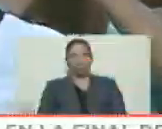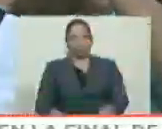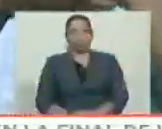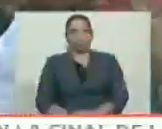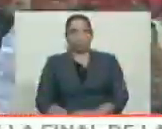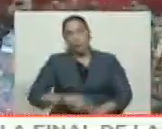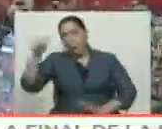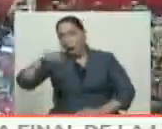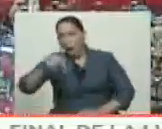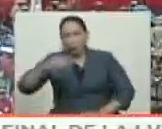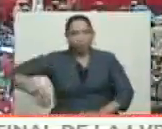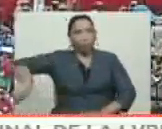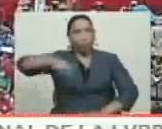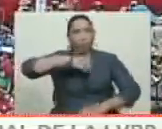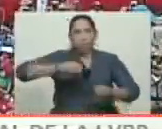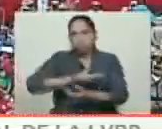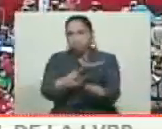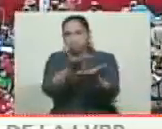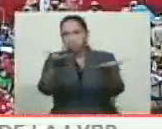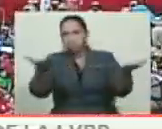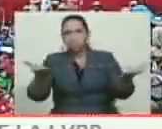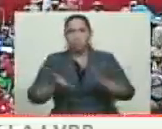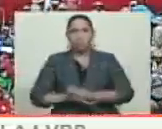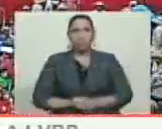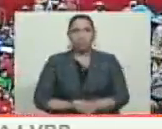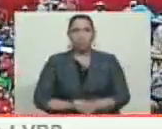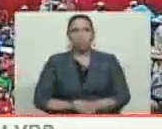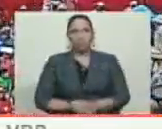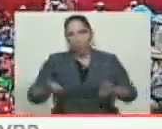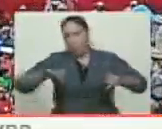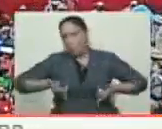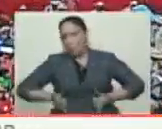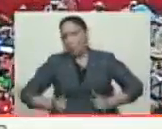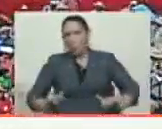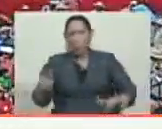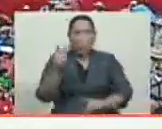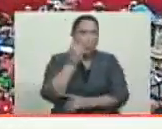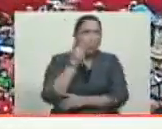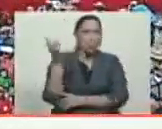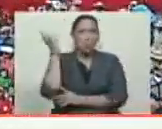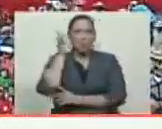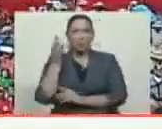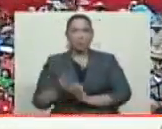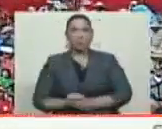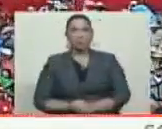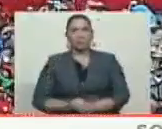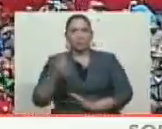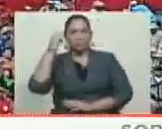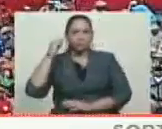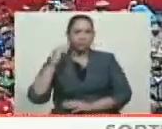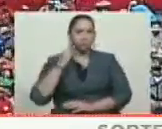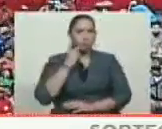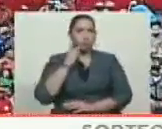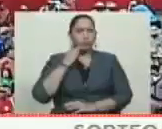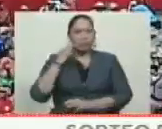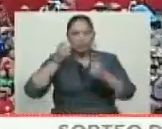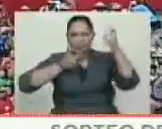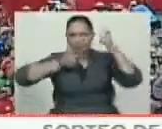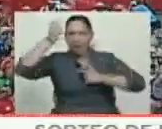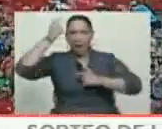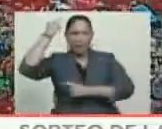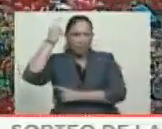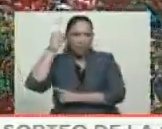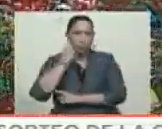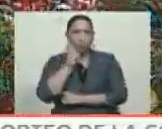Aquí estamos nosotros, los hijos y las hijas de Bolívar, de Chávez, de